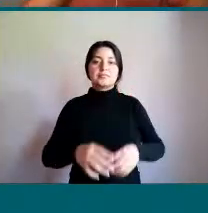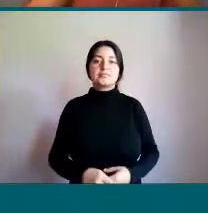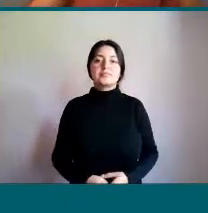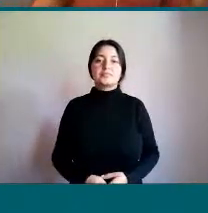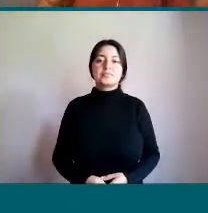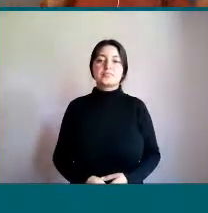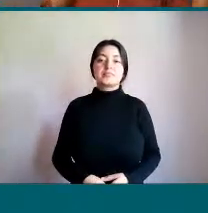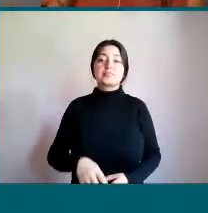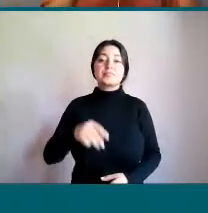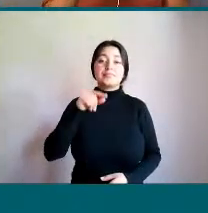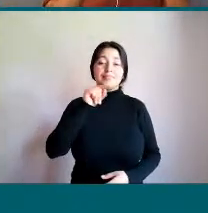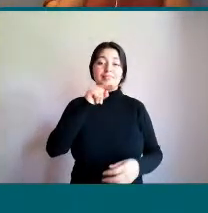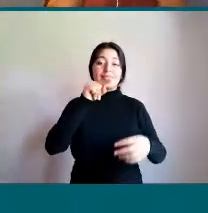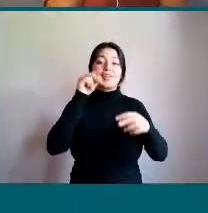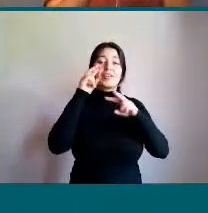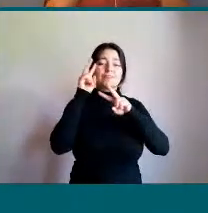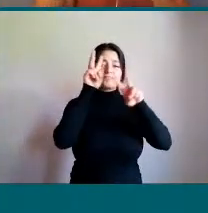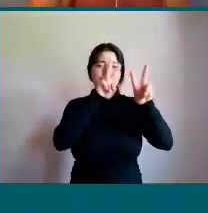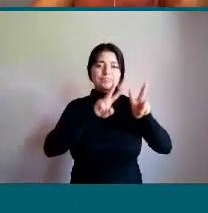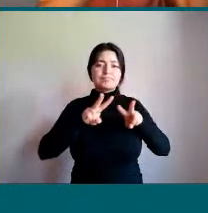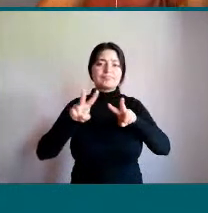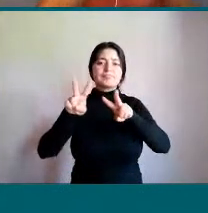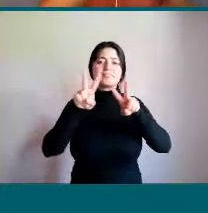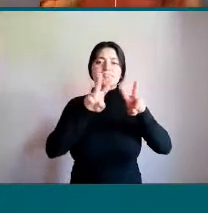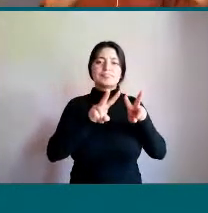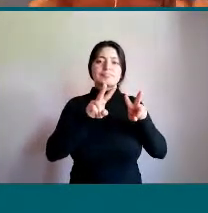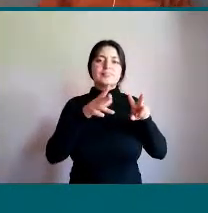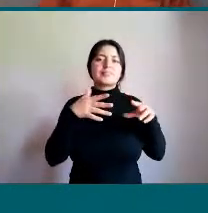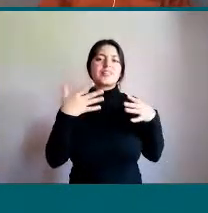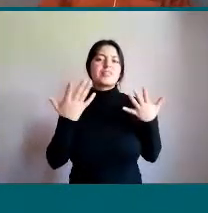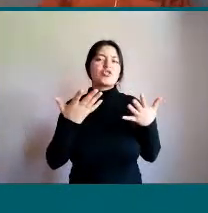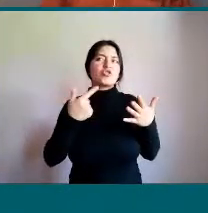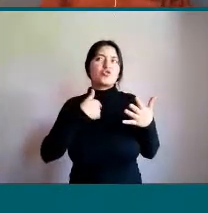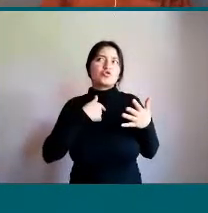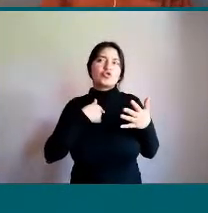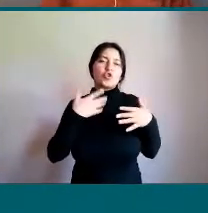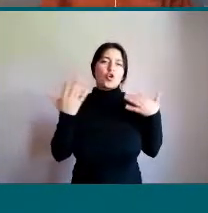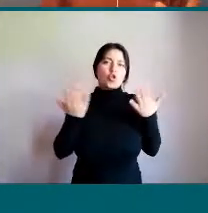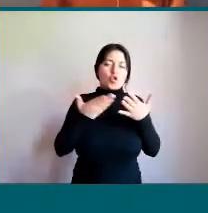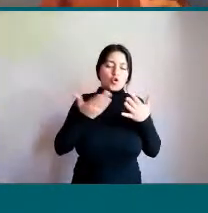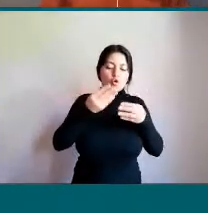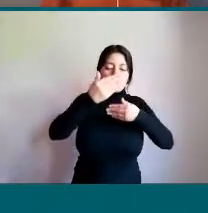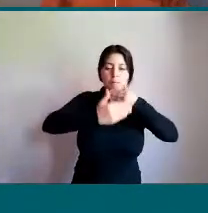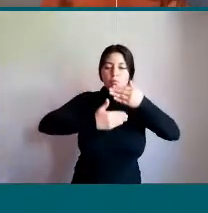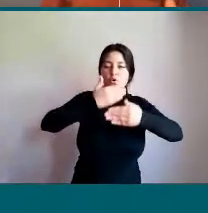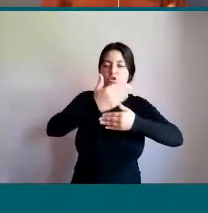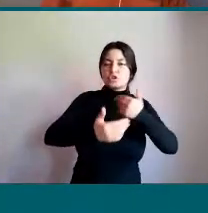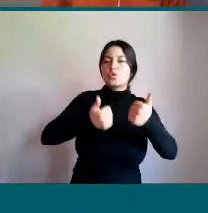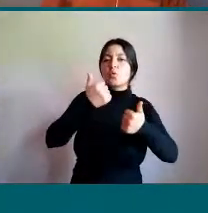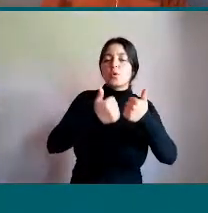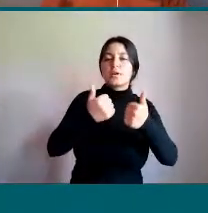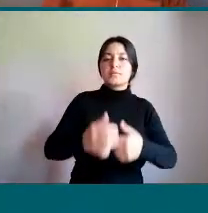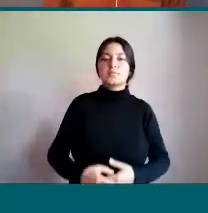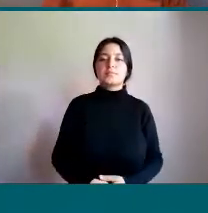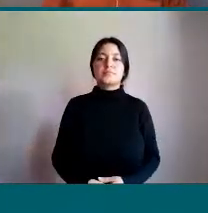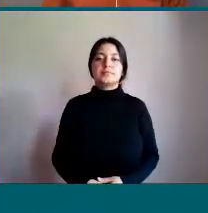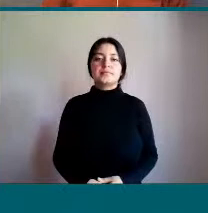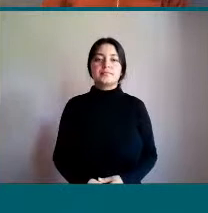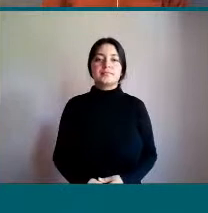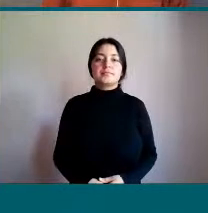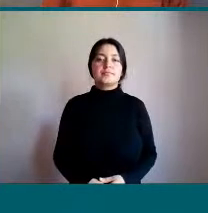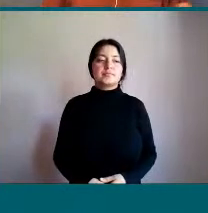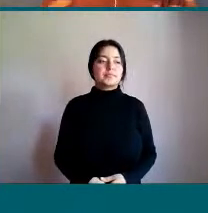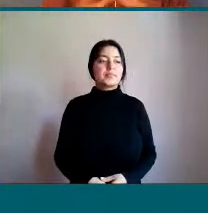estas patitas de la evaluación y me va a permitir ver en qué estado estoy en cada uno de los puntos. Puedo utilizar también una rúbrica holística,